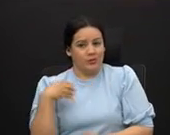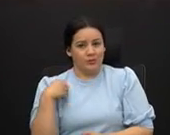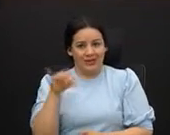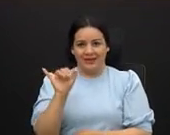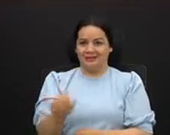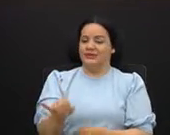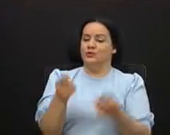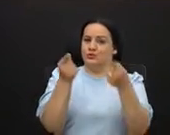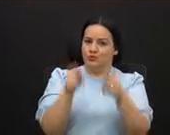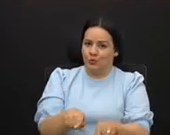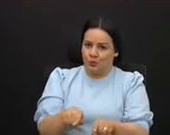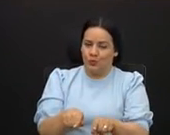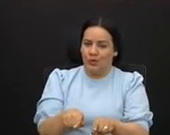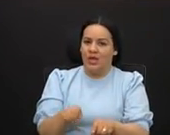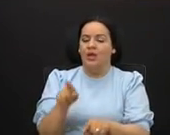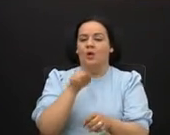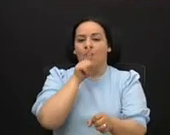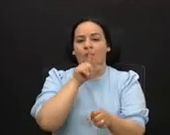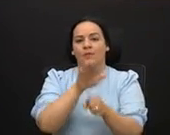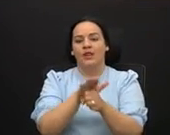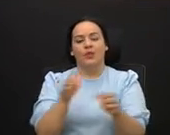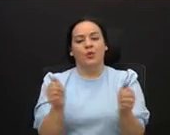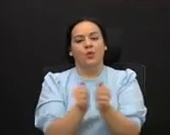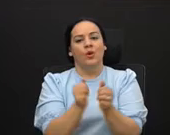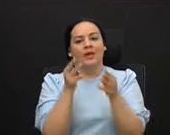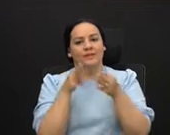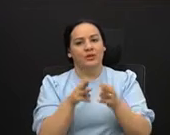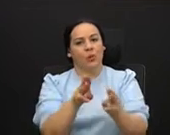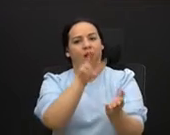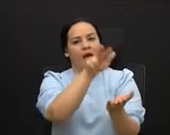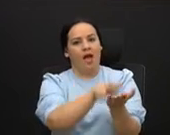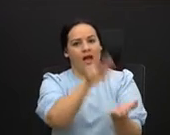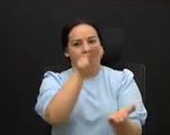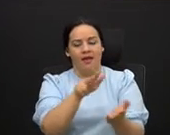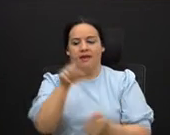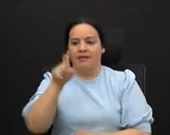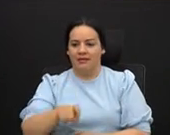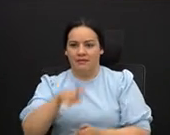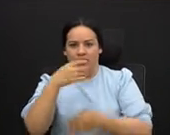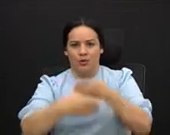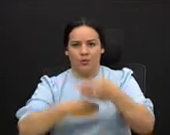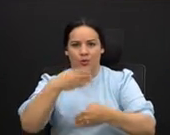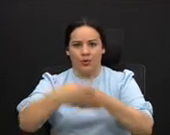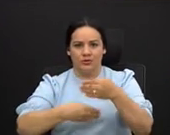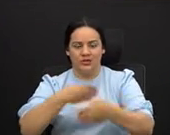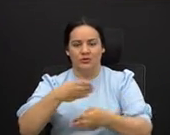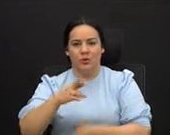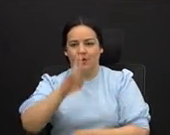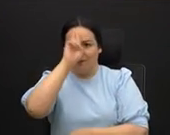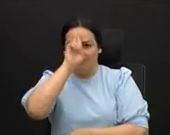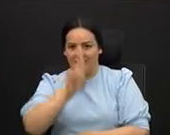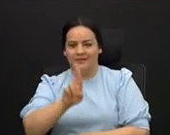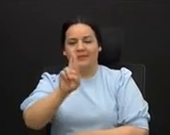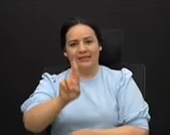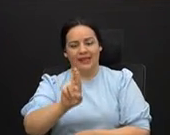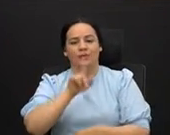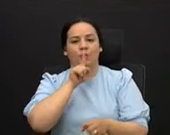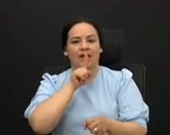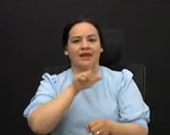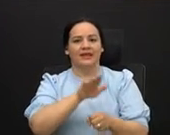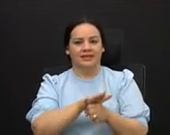así, cumpliendo con la metodología aprobada, el debido proceso, respetando las